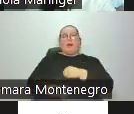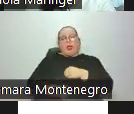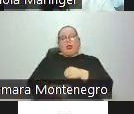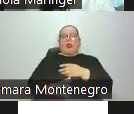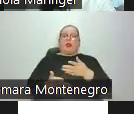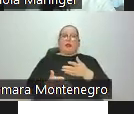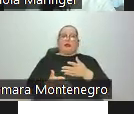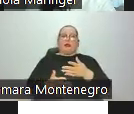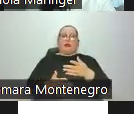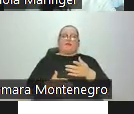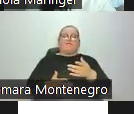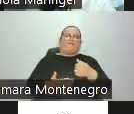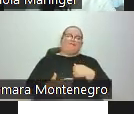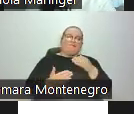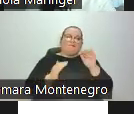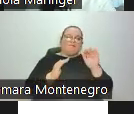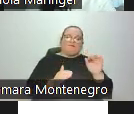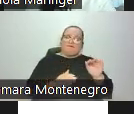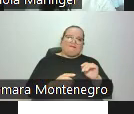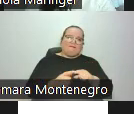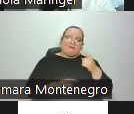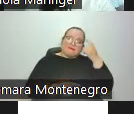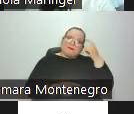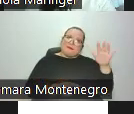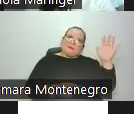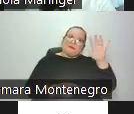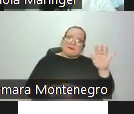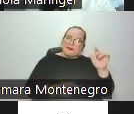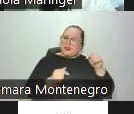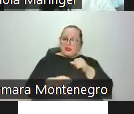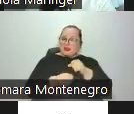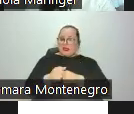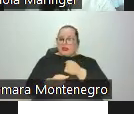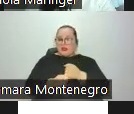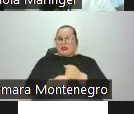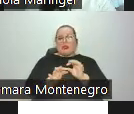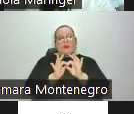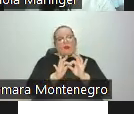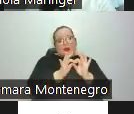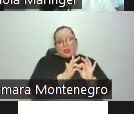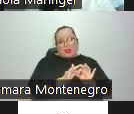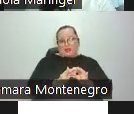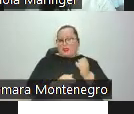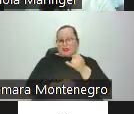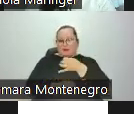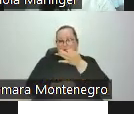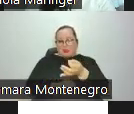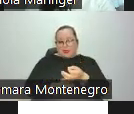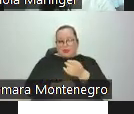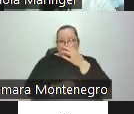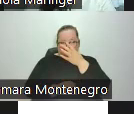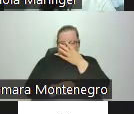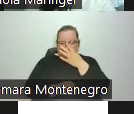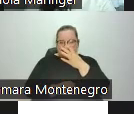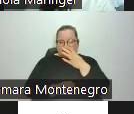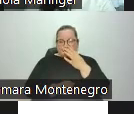uno pierde la esperanza, las ilusiones, y este año es como mi fase de agradecimiento, y siempre lo voy a decir por el trabajo que